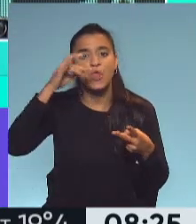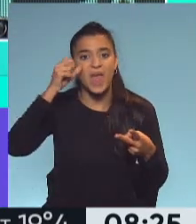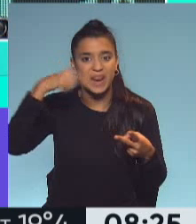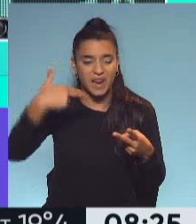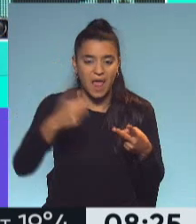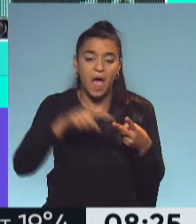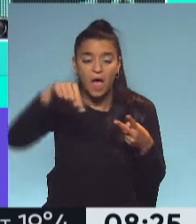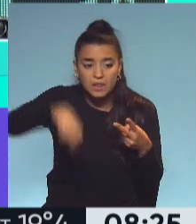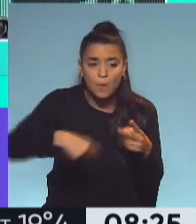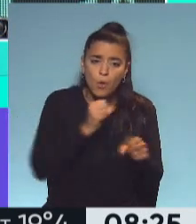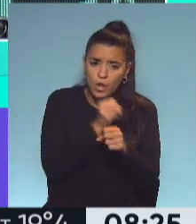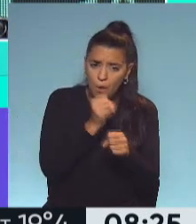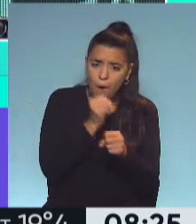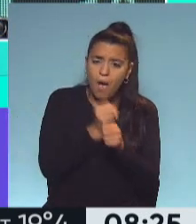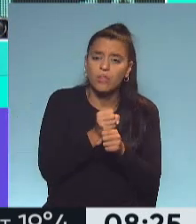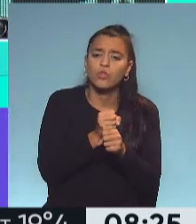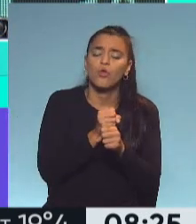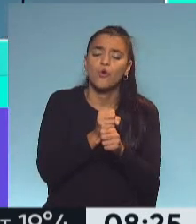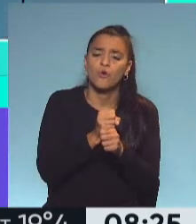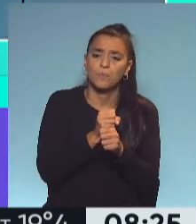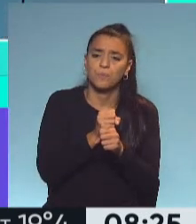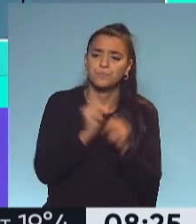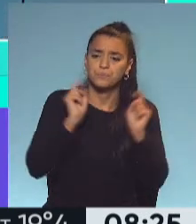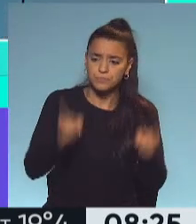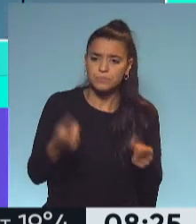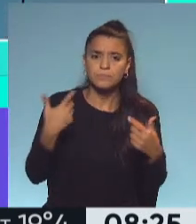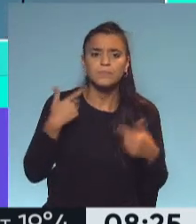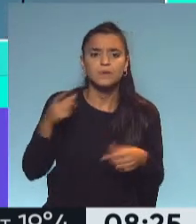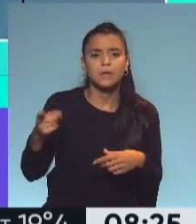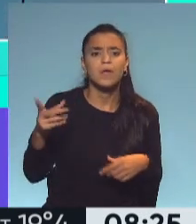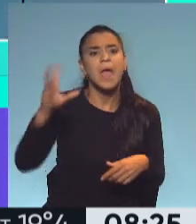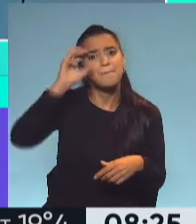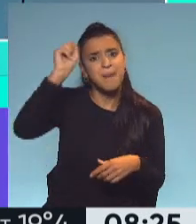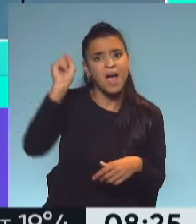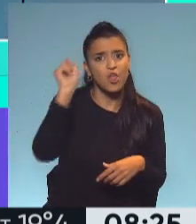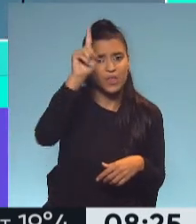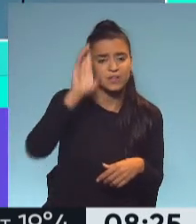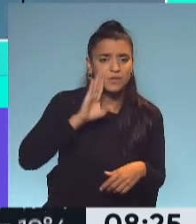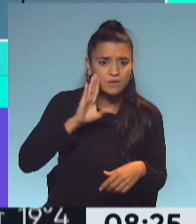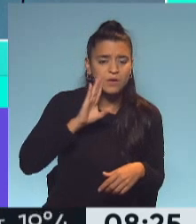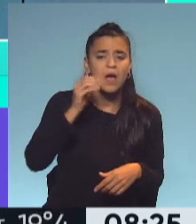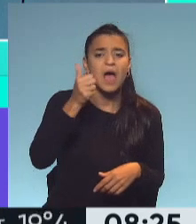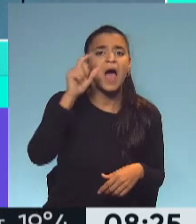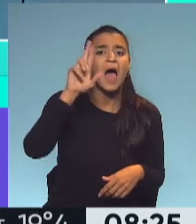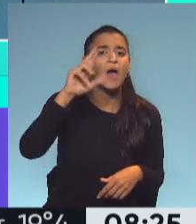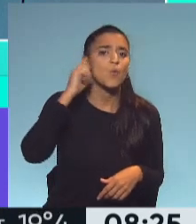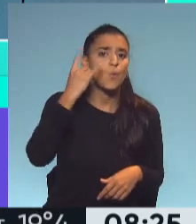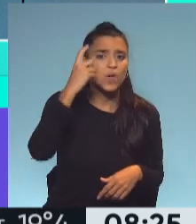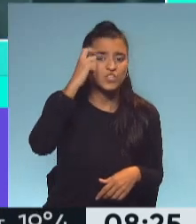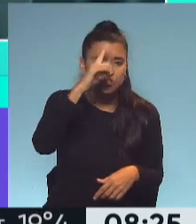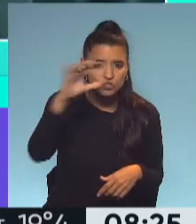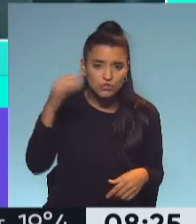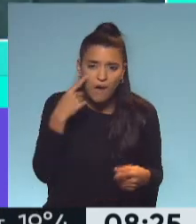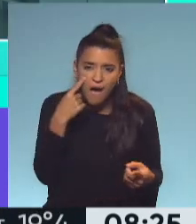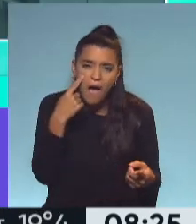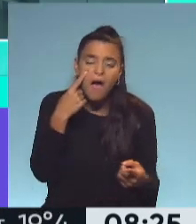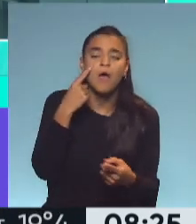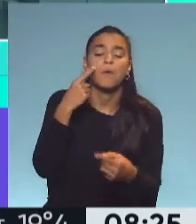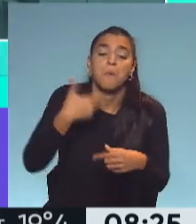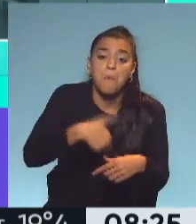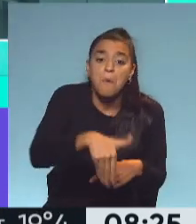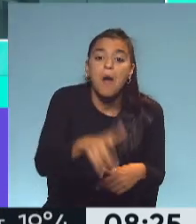estamos trabajando, está también muy encima de ello nuestro embajador allí en Estados Unidos, Jorge Argüello, y esperamos en los próximos días tener